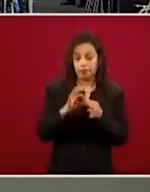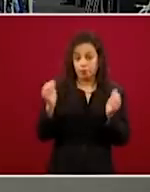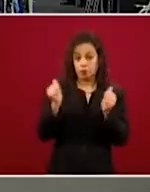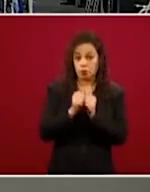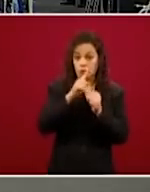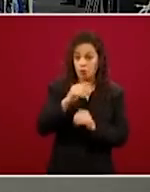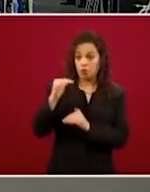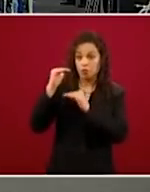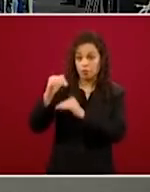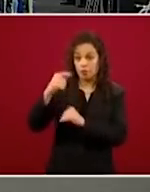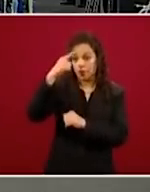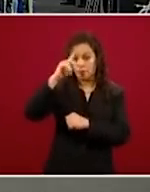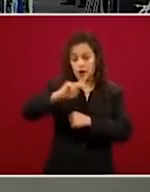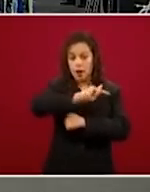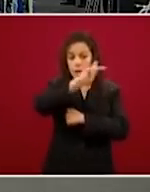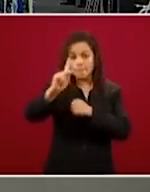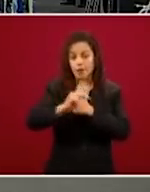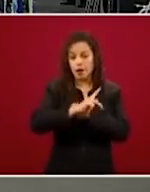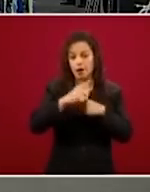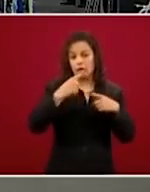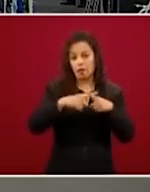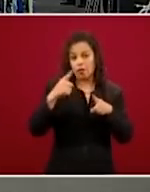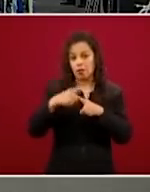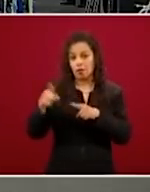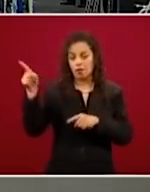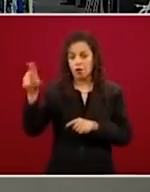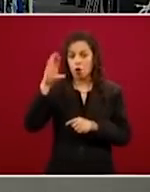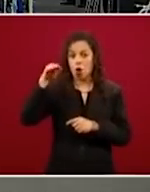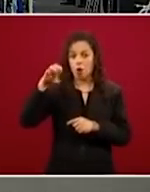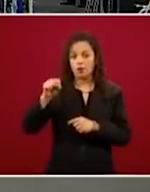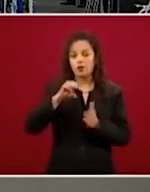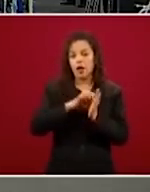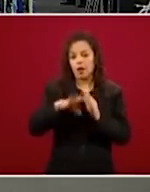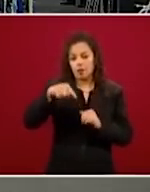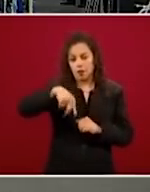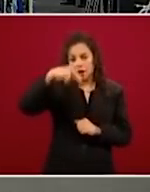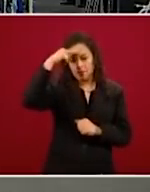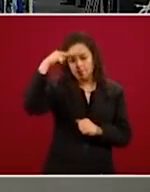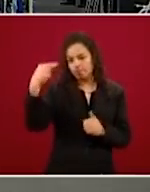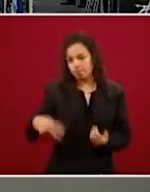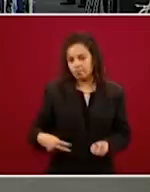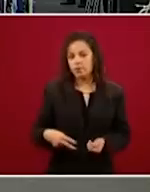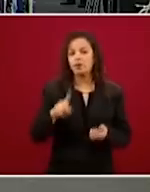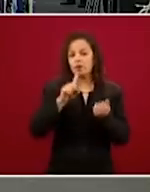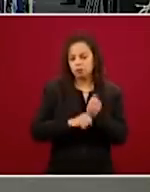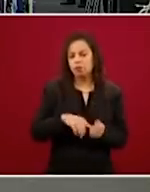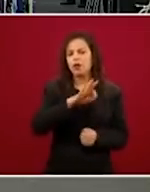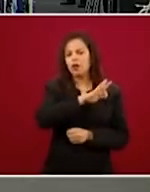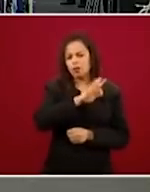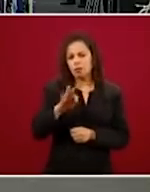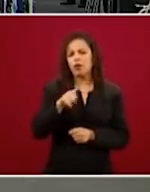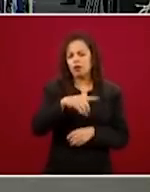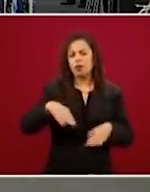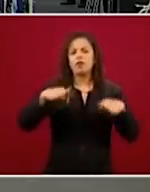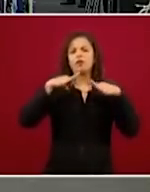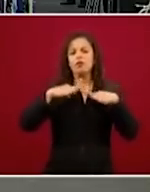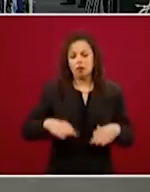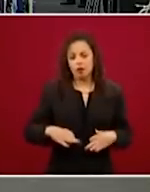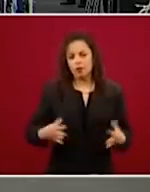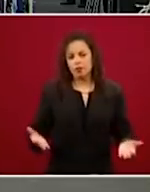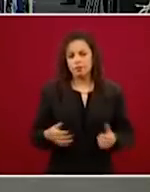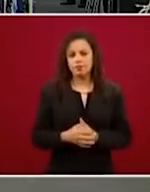para países como méjico la organización mundial de la salud y los podemos estar tranquilos embalando una precisión entonces si hay una investigación